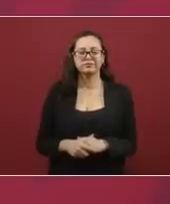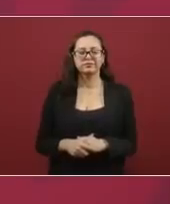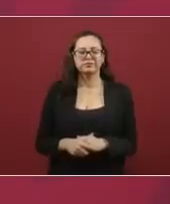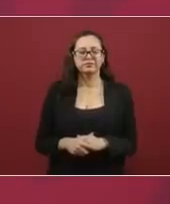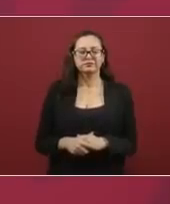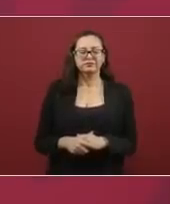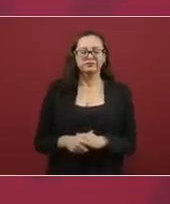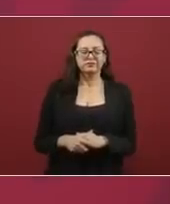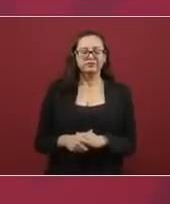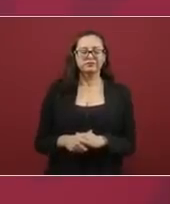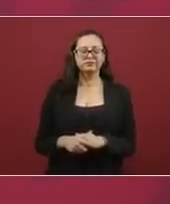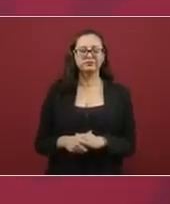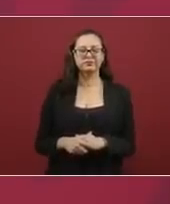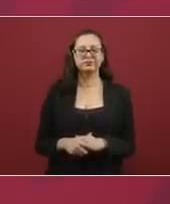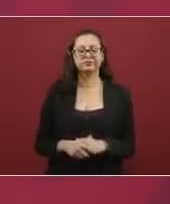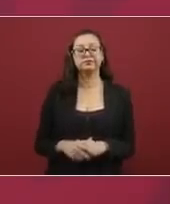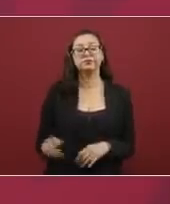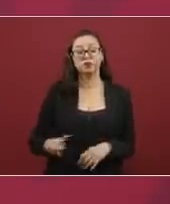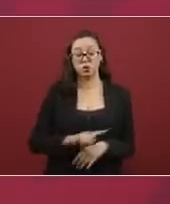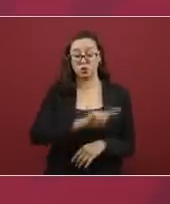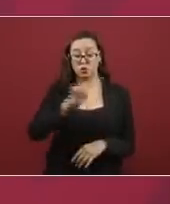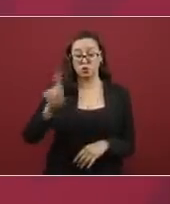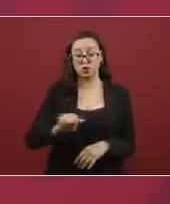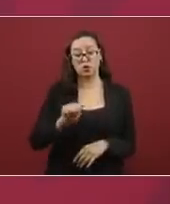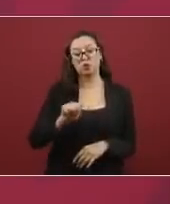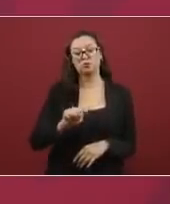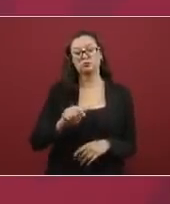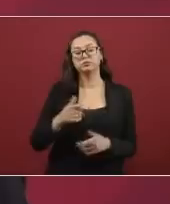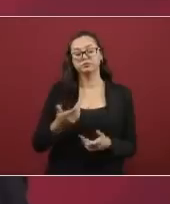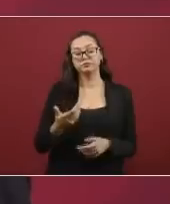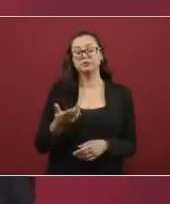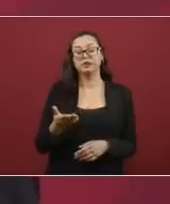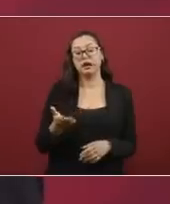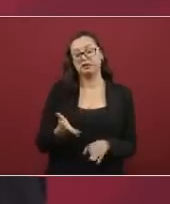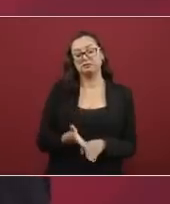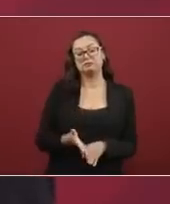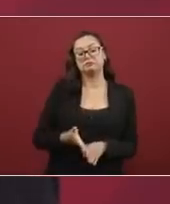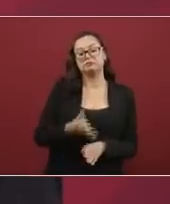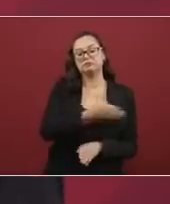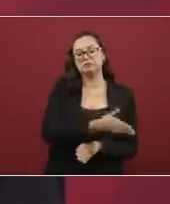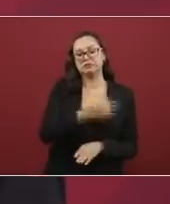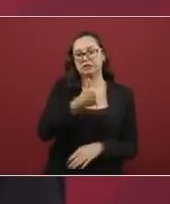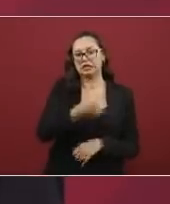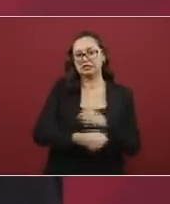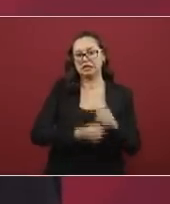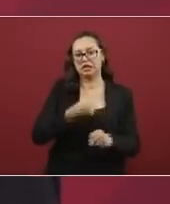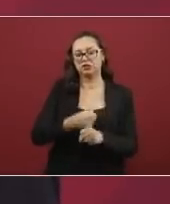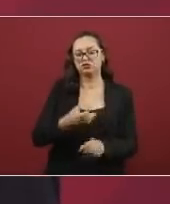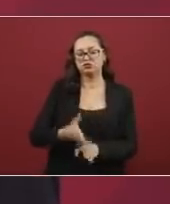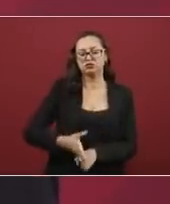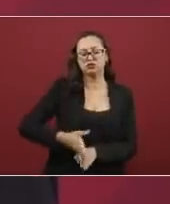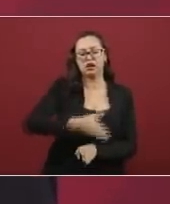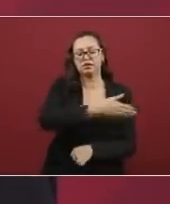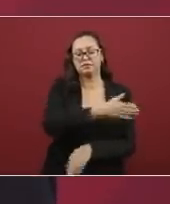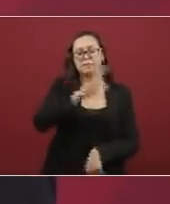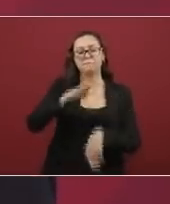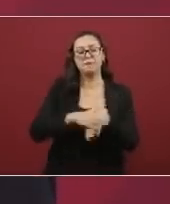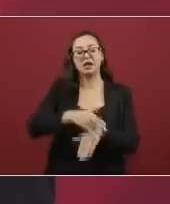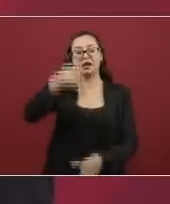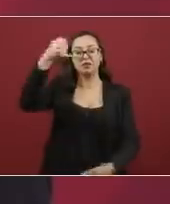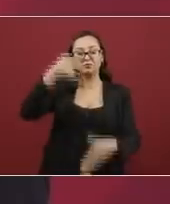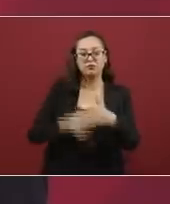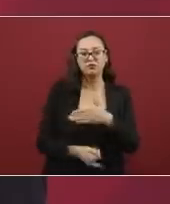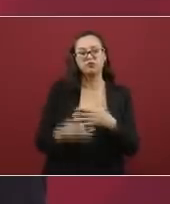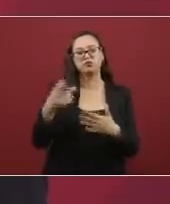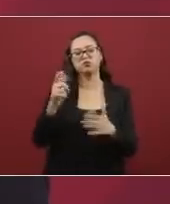como sucedió en el gobierno anterior, se profundiza con todas estas llamadas reformas estructurales